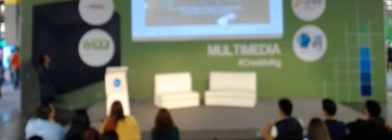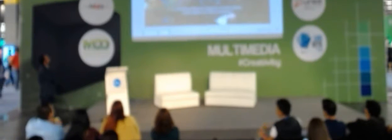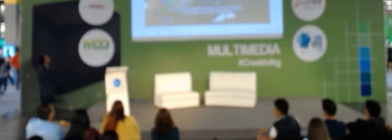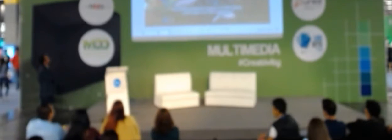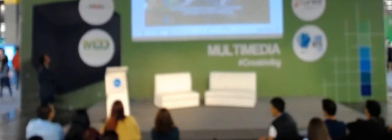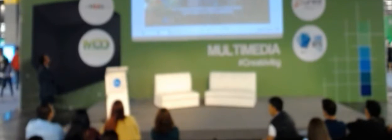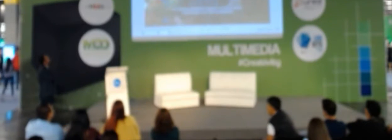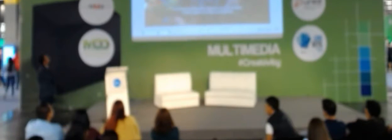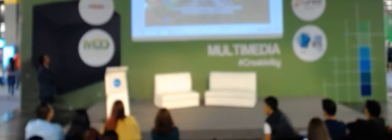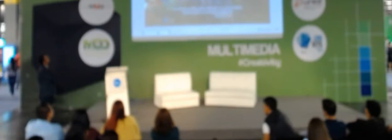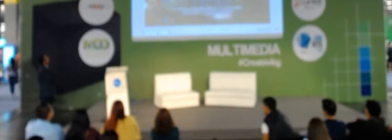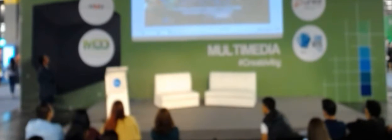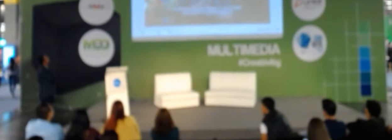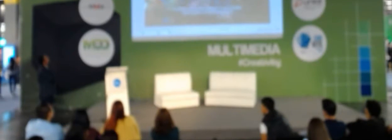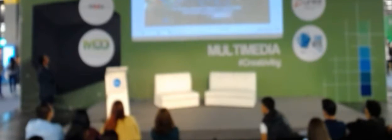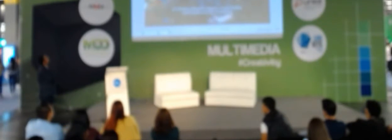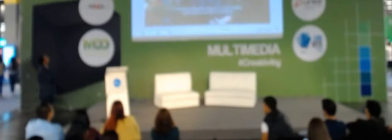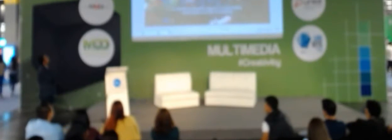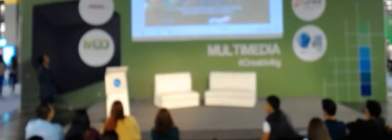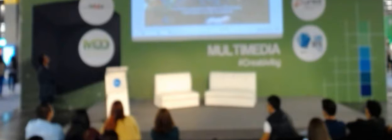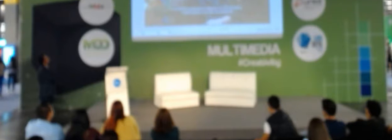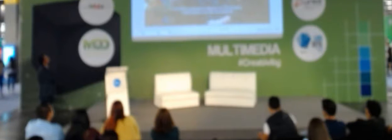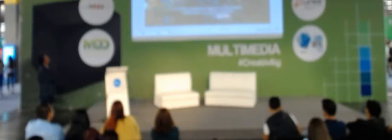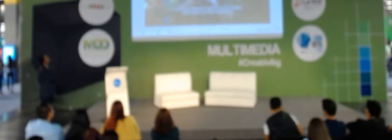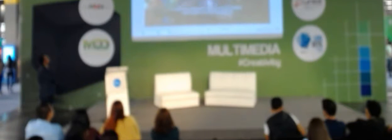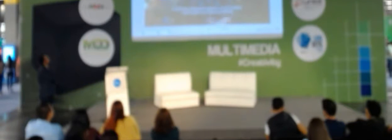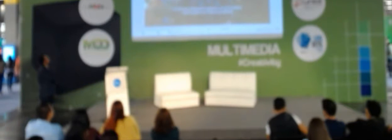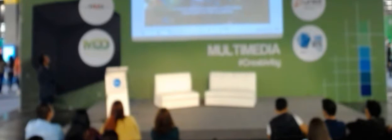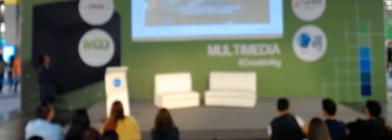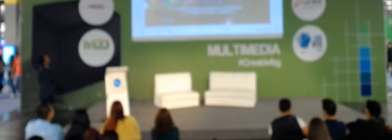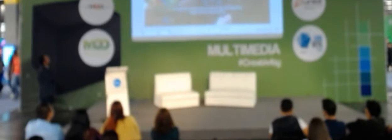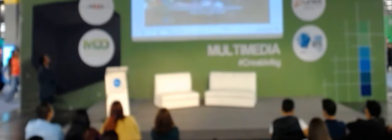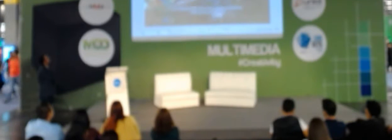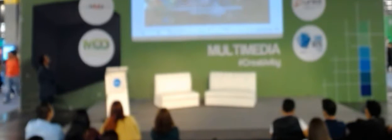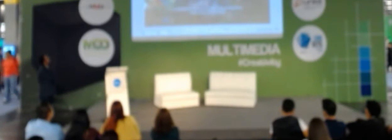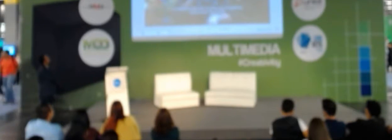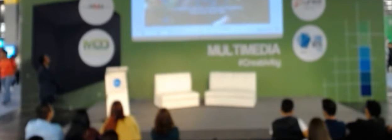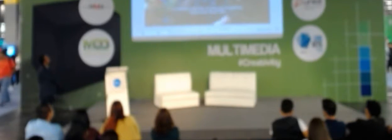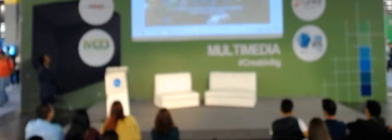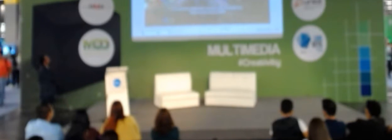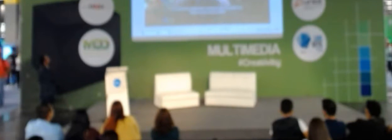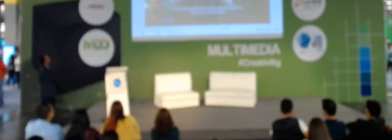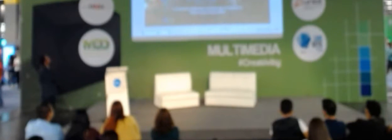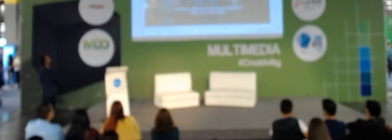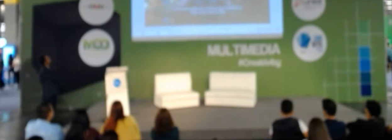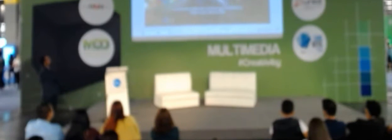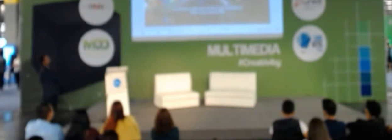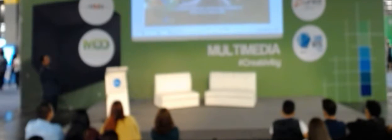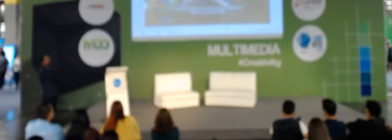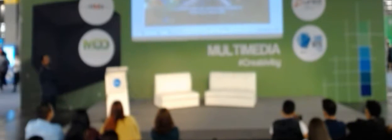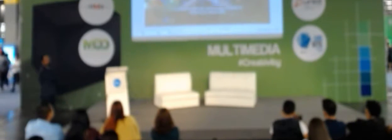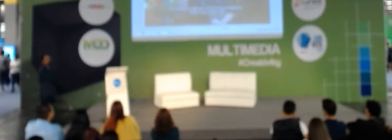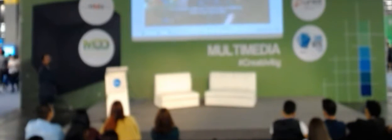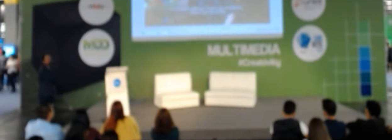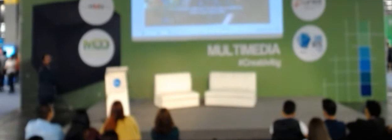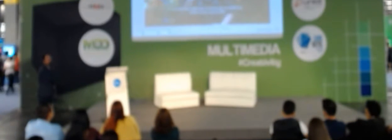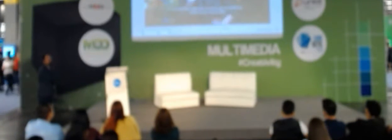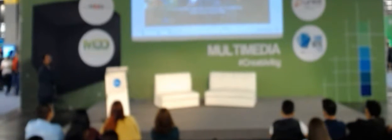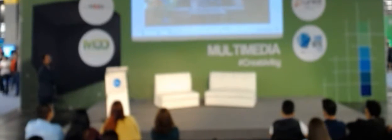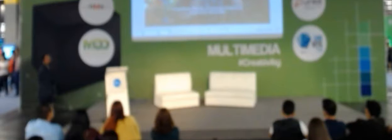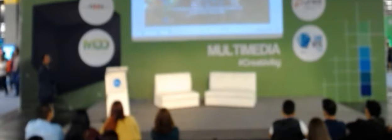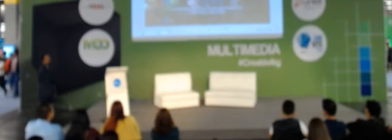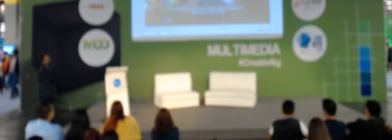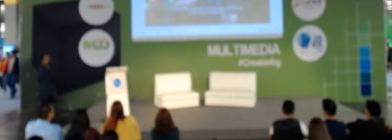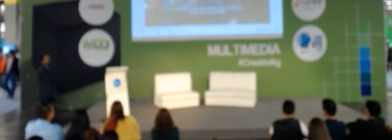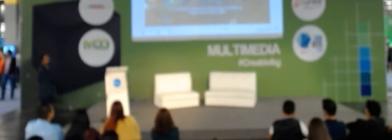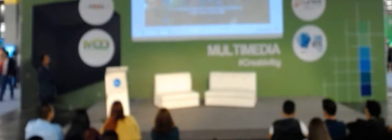Los sordos podremos ingresar a la universidad. Mucha gente cree que no podemos. No estamos enfermos. Lo único que no podemos hacer es oír. Eso